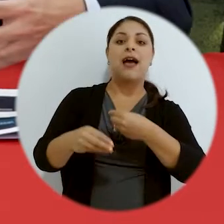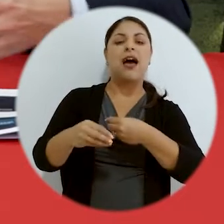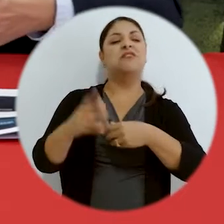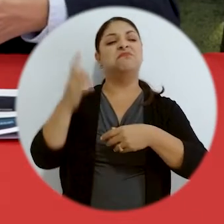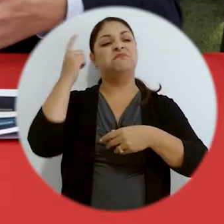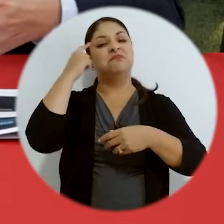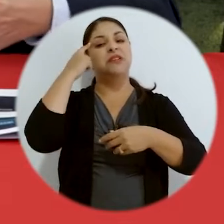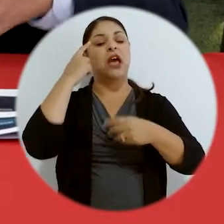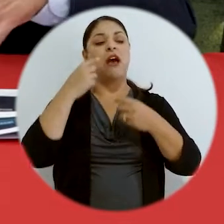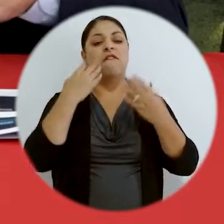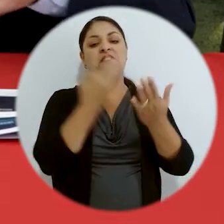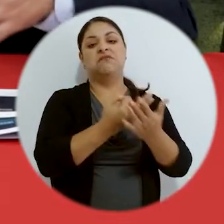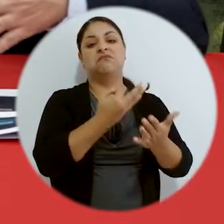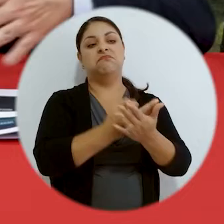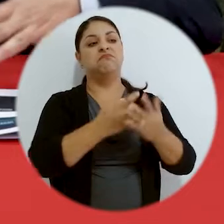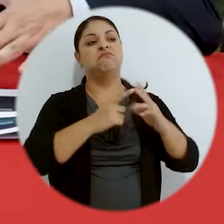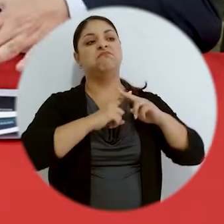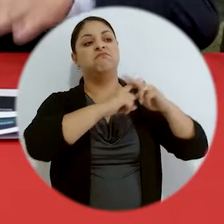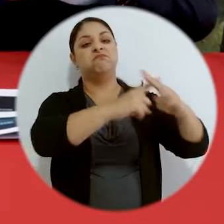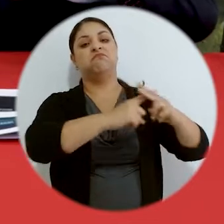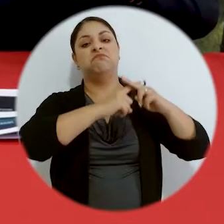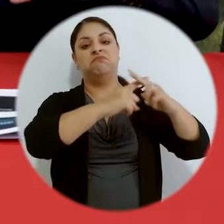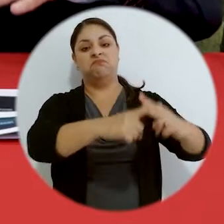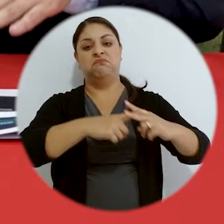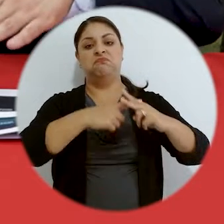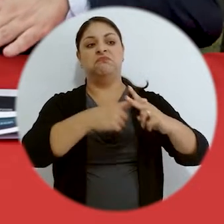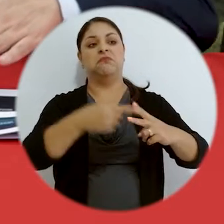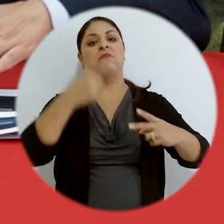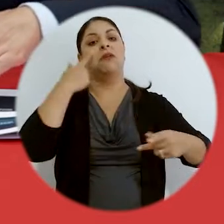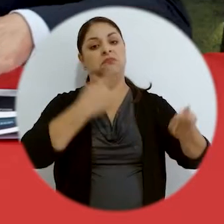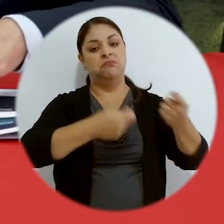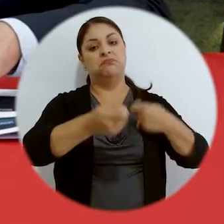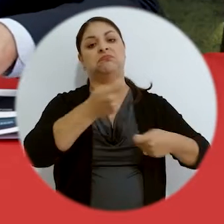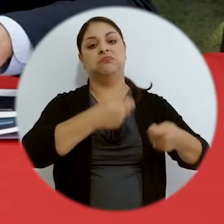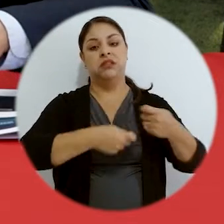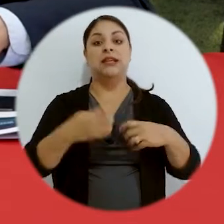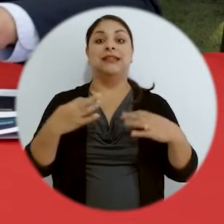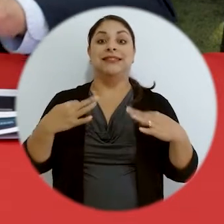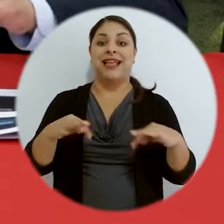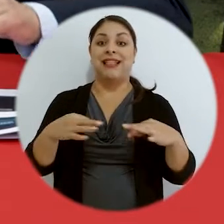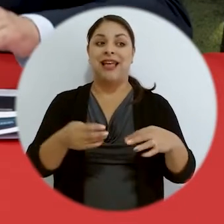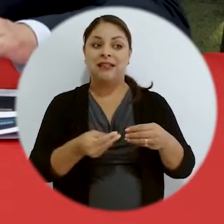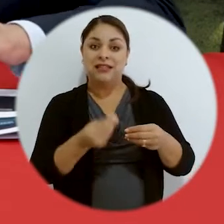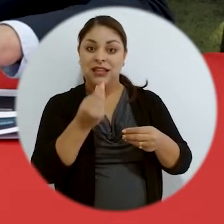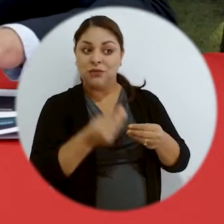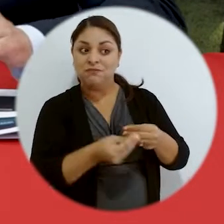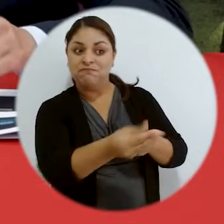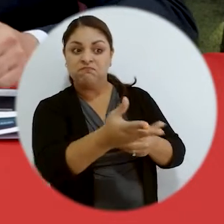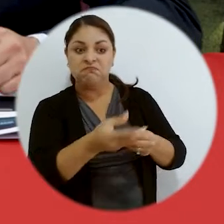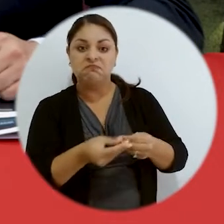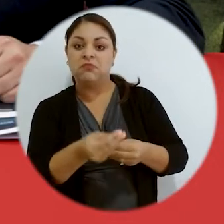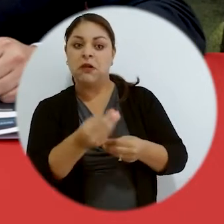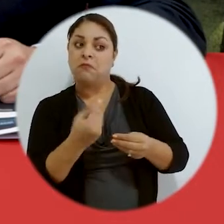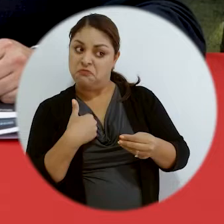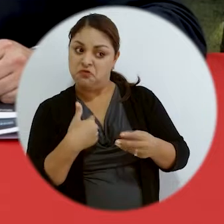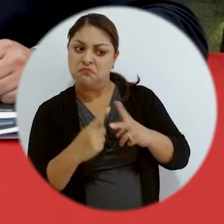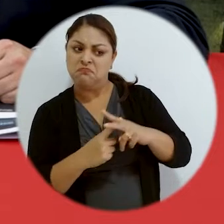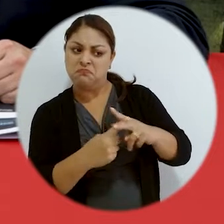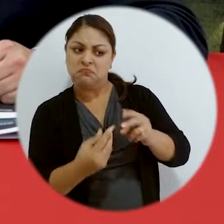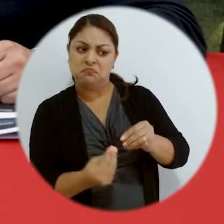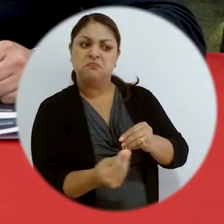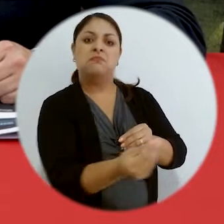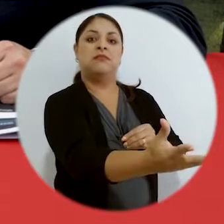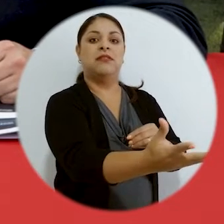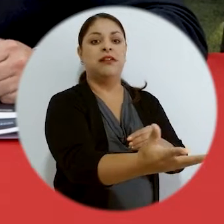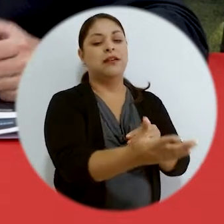este mecanismo de financiamiento una forma, como usted menciona, de tratar de meter el dinero para ahí, prestárselo a usted,